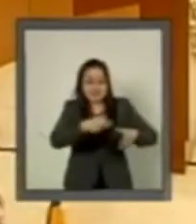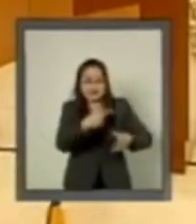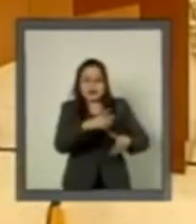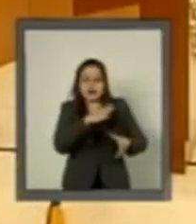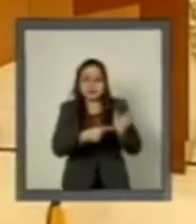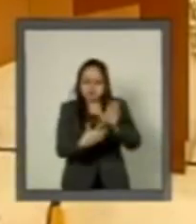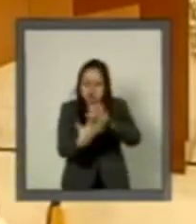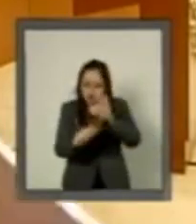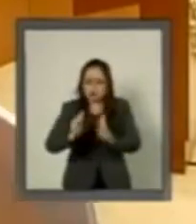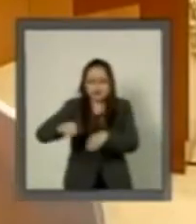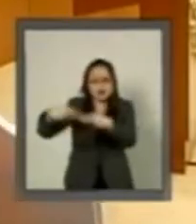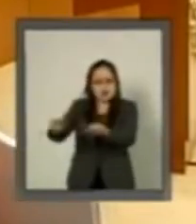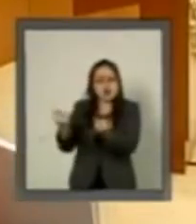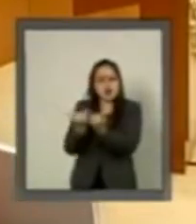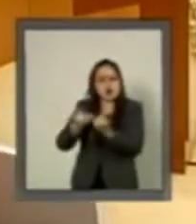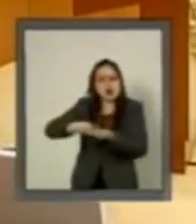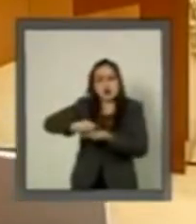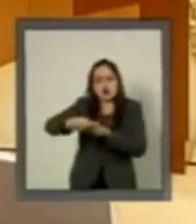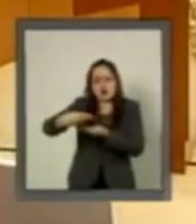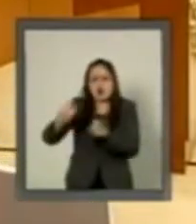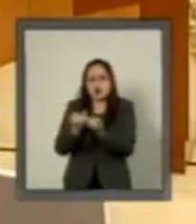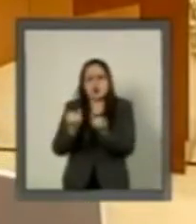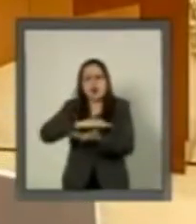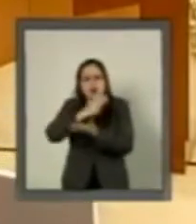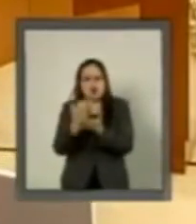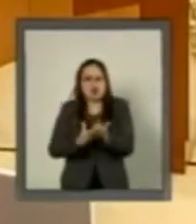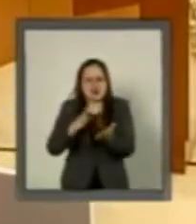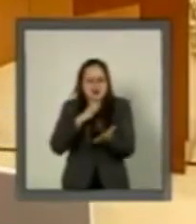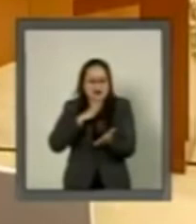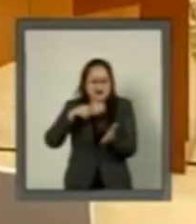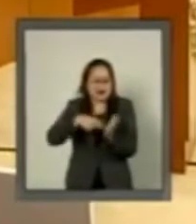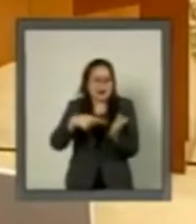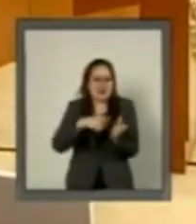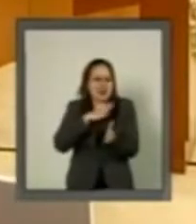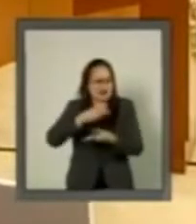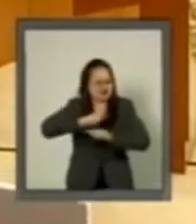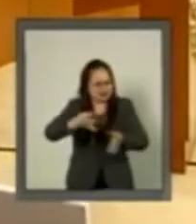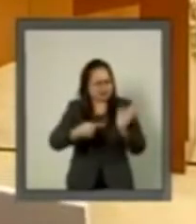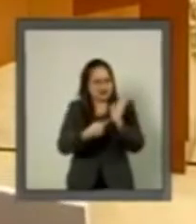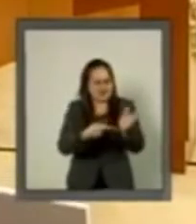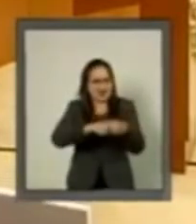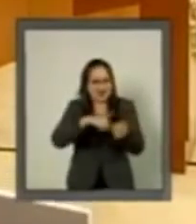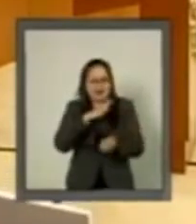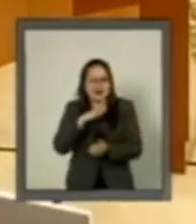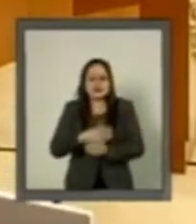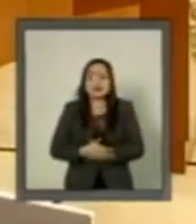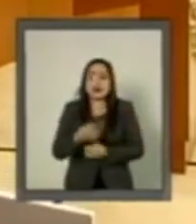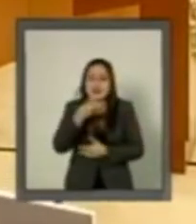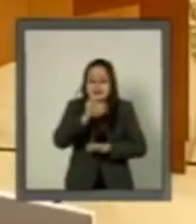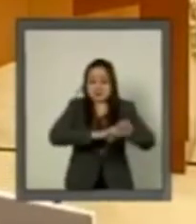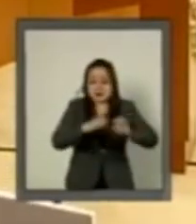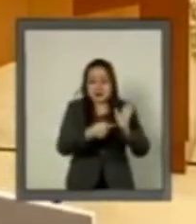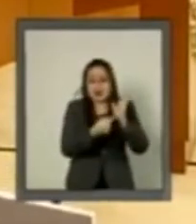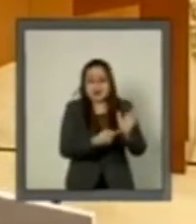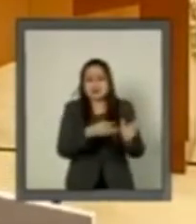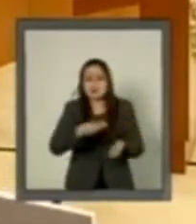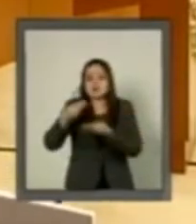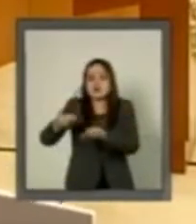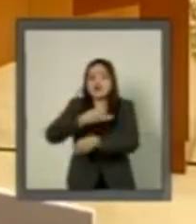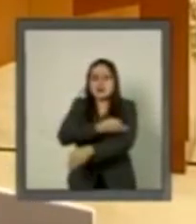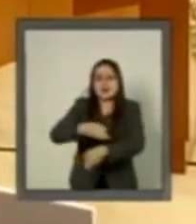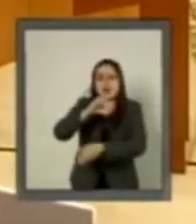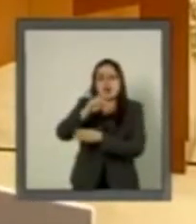campaña a las que ellos se comprometieron y que evidentemente están de la mano con lo que ellos llamaron la firma de un pacto por México, que